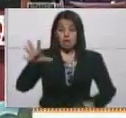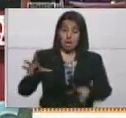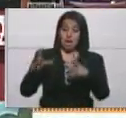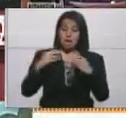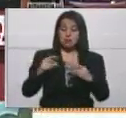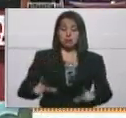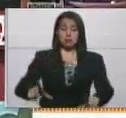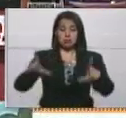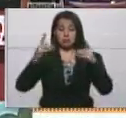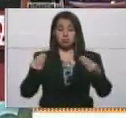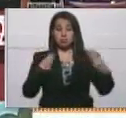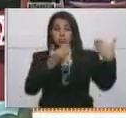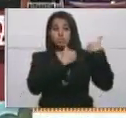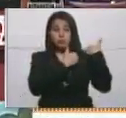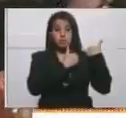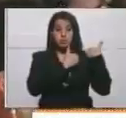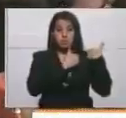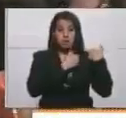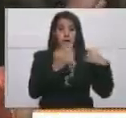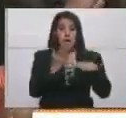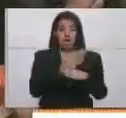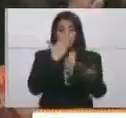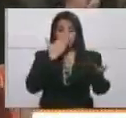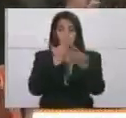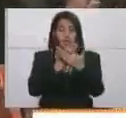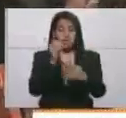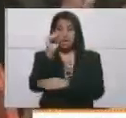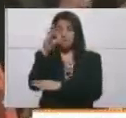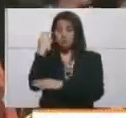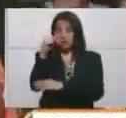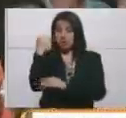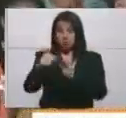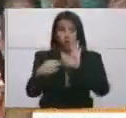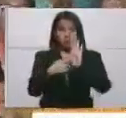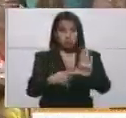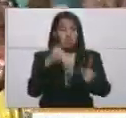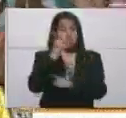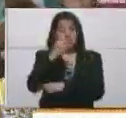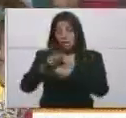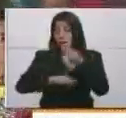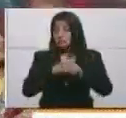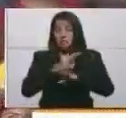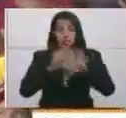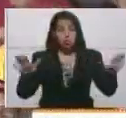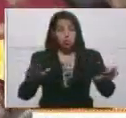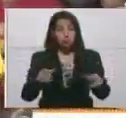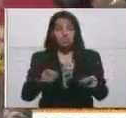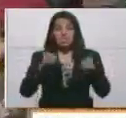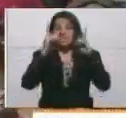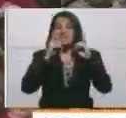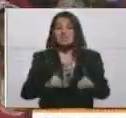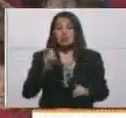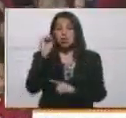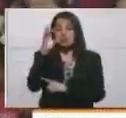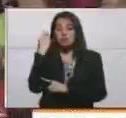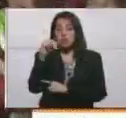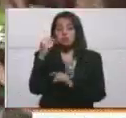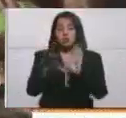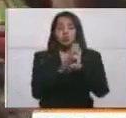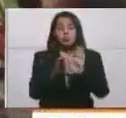cargo sin juramentarse ante el poder plenipotenciario de la nación. Eso lo ha decidido la Asamblea